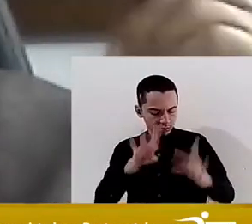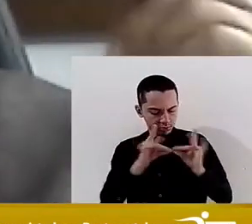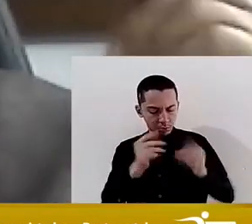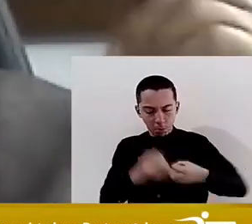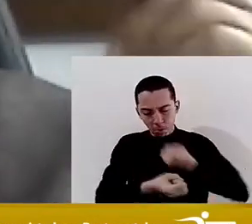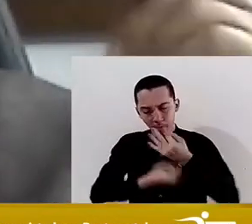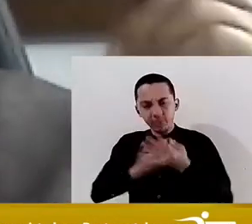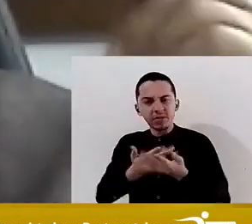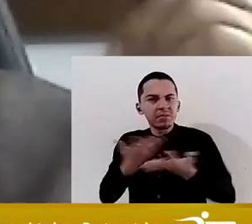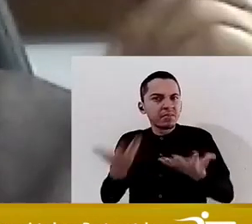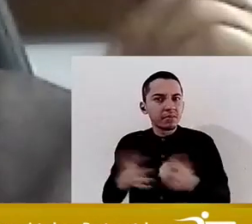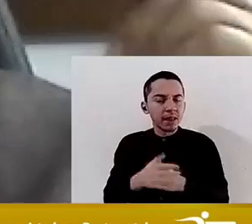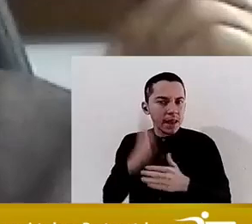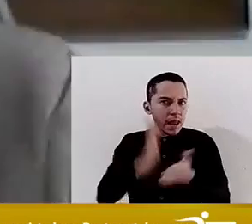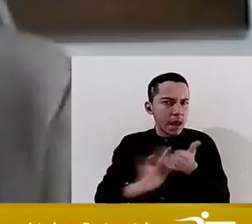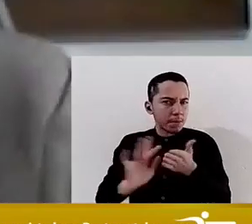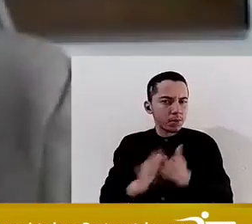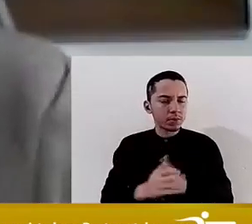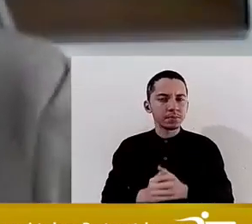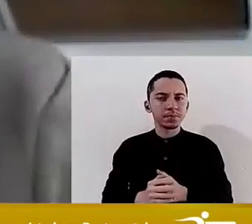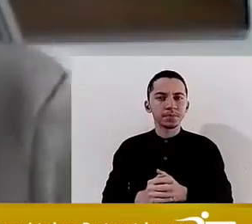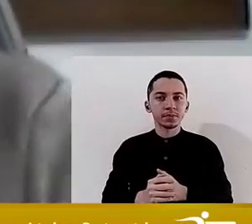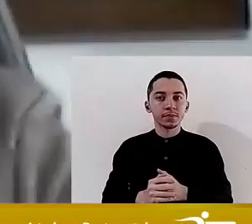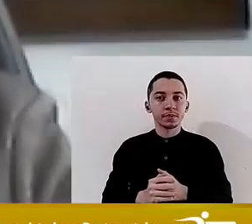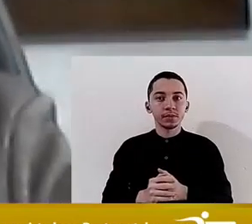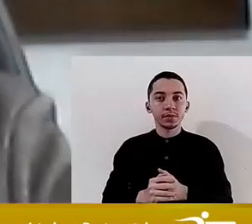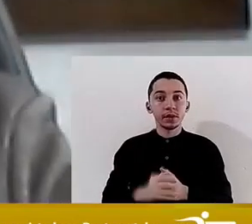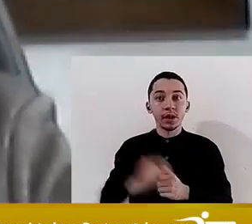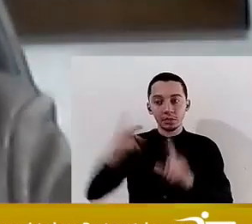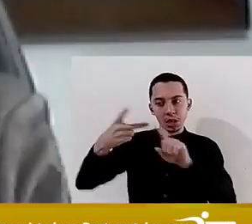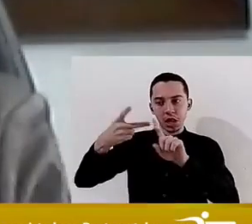otra es una fe no fingida.